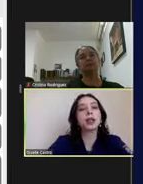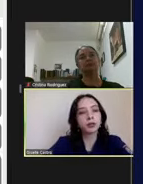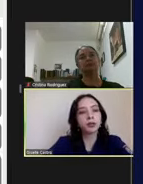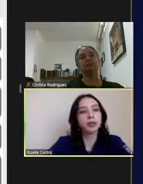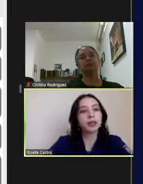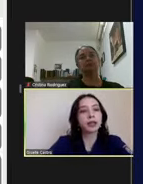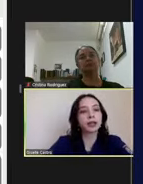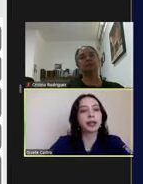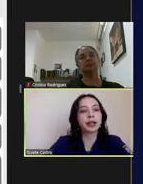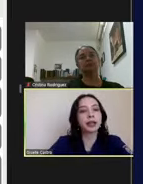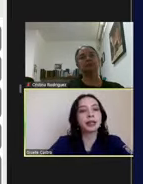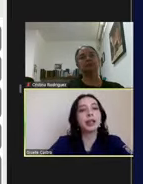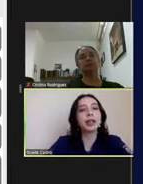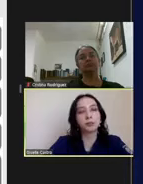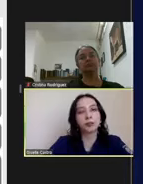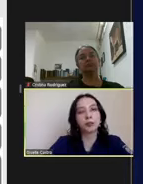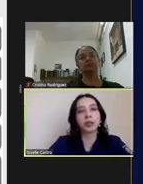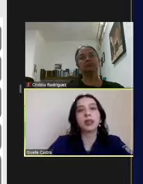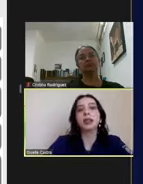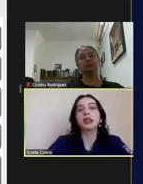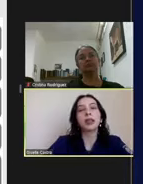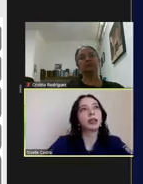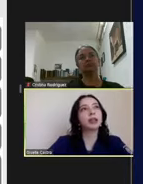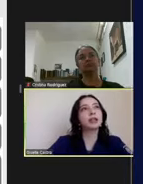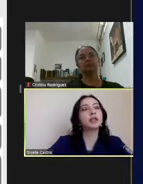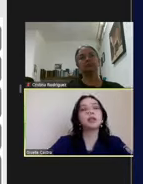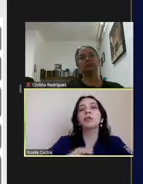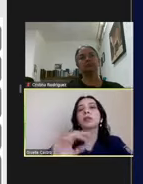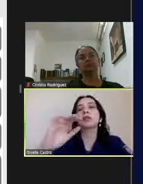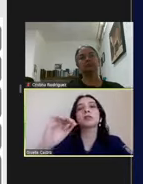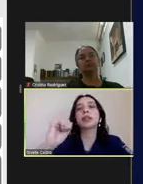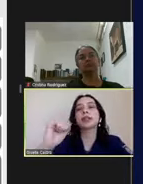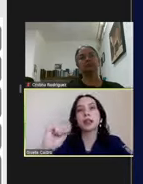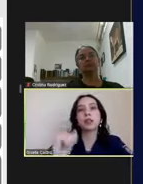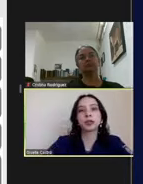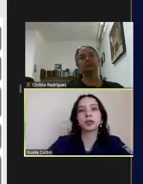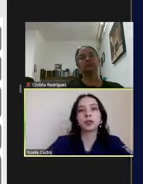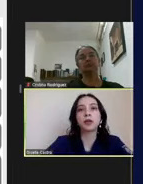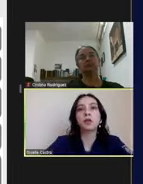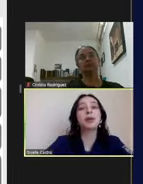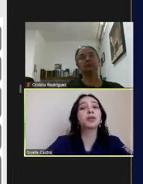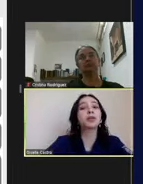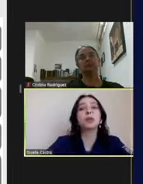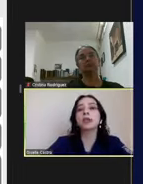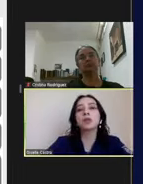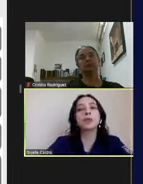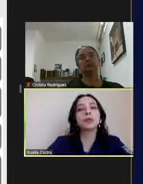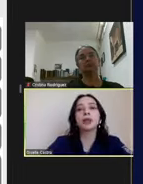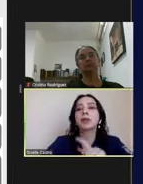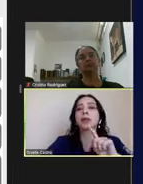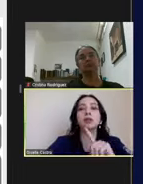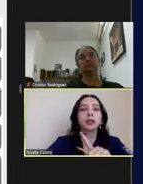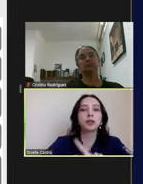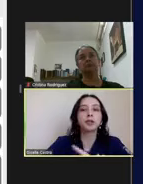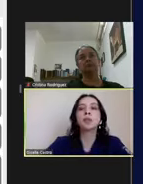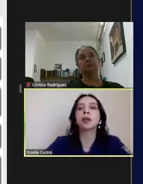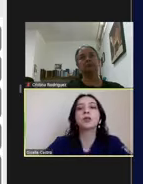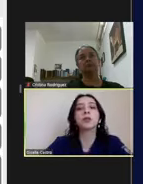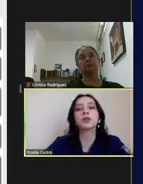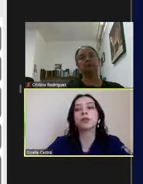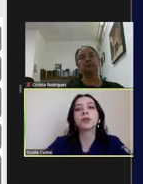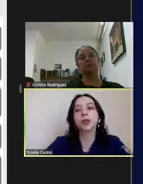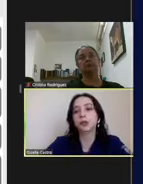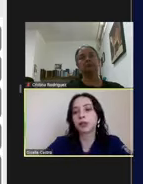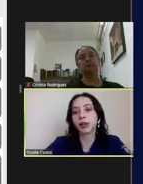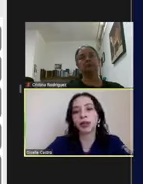retomando. Y justamente si regresa al deporte y él dice, no, pues un 60%, pero no hay ningún problema, no se le inflama